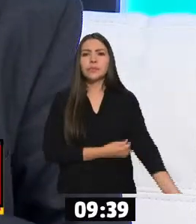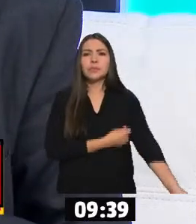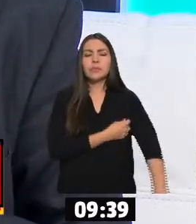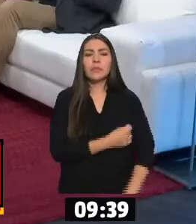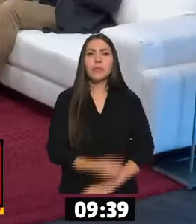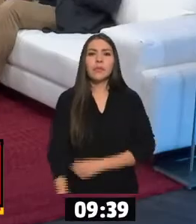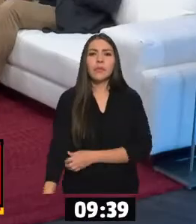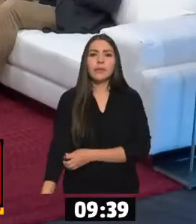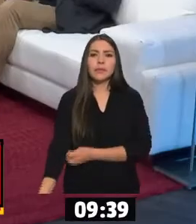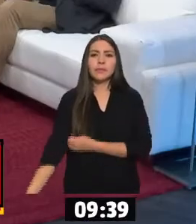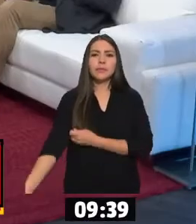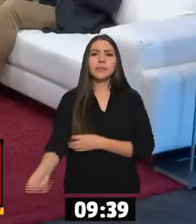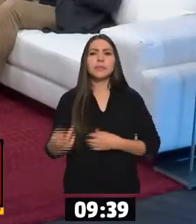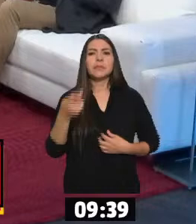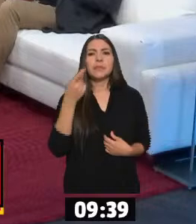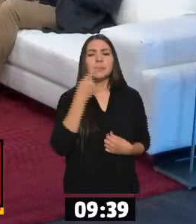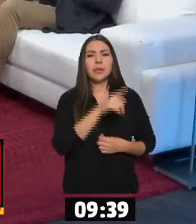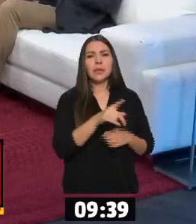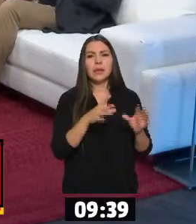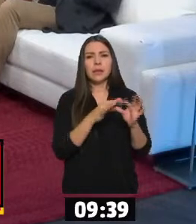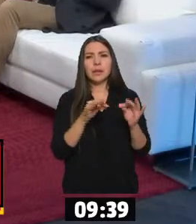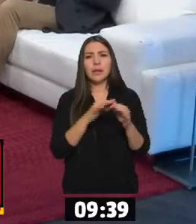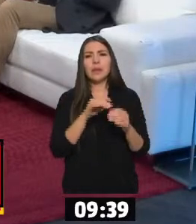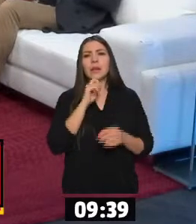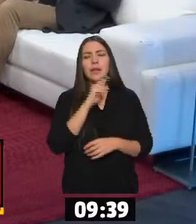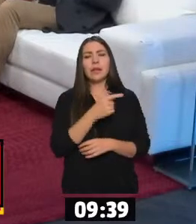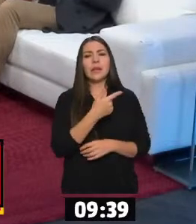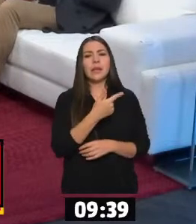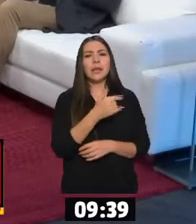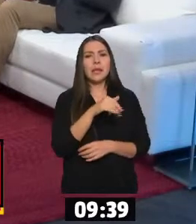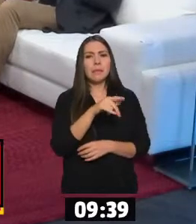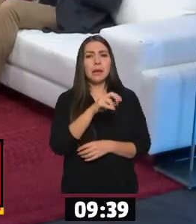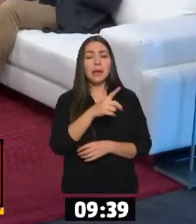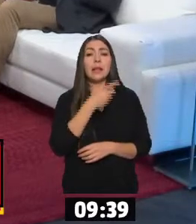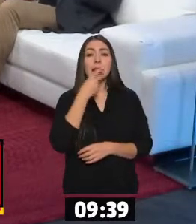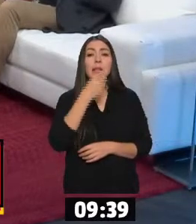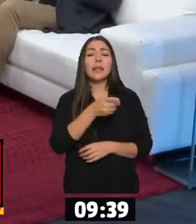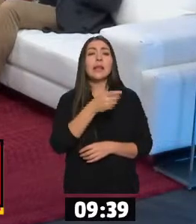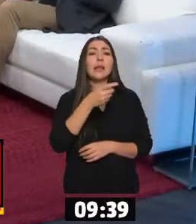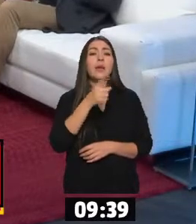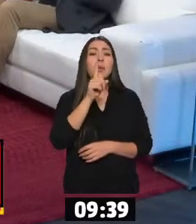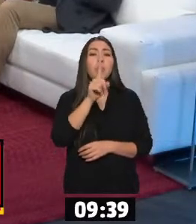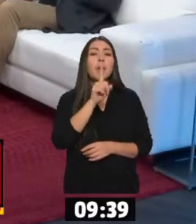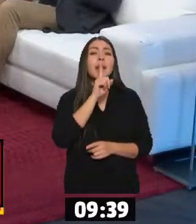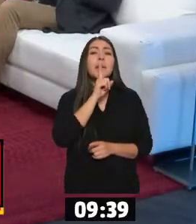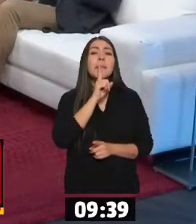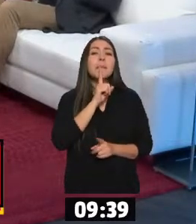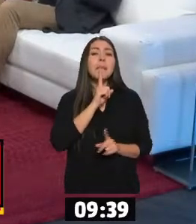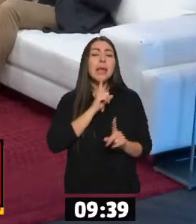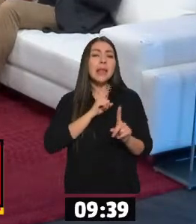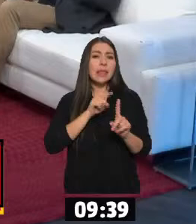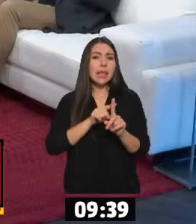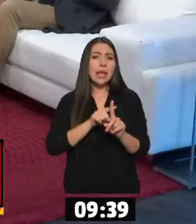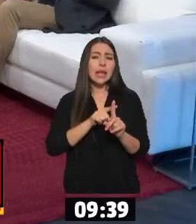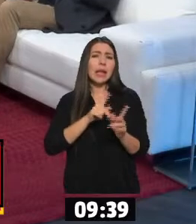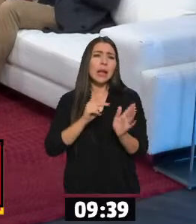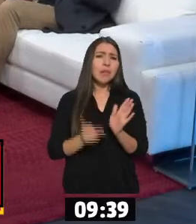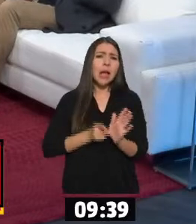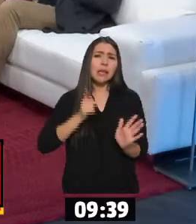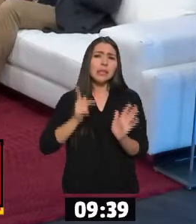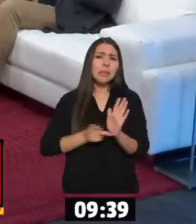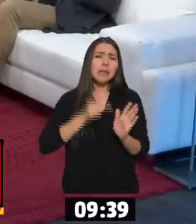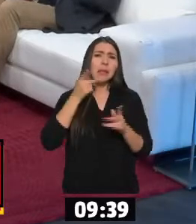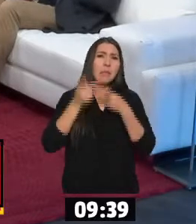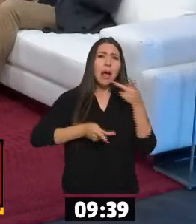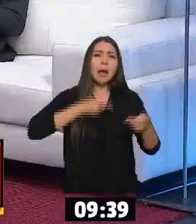o sea, una mentira, lo que sea Goebbels o Himmler, ¿no? Sí. Una mentira repetida 1000 veces se convierte en una verdad. Y eso es lo cañón. Y eso es lo que